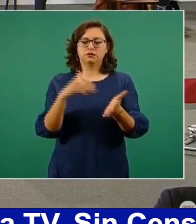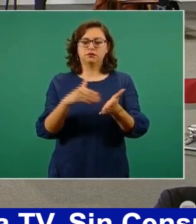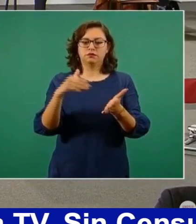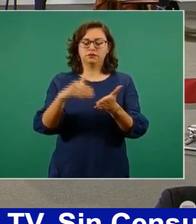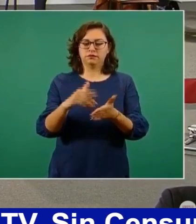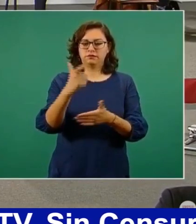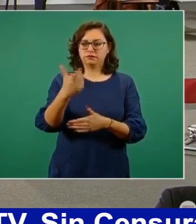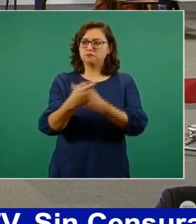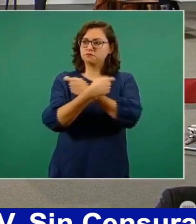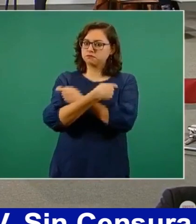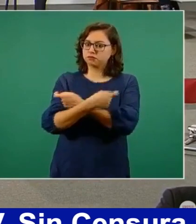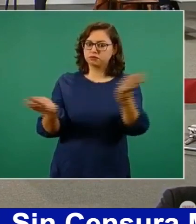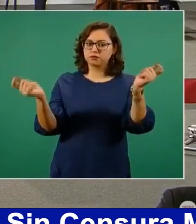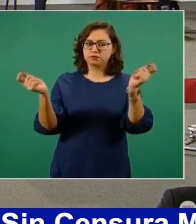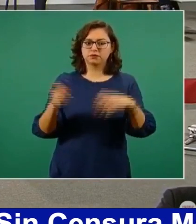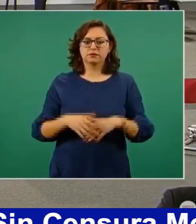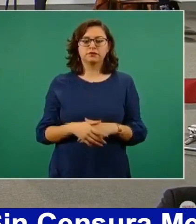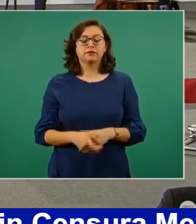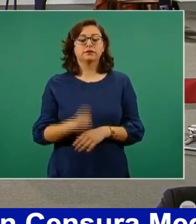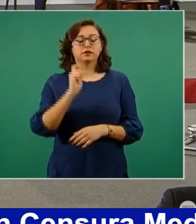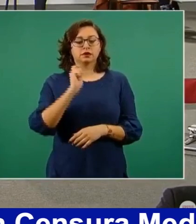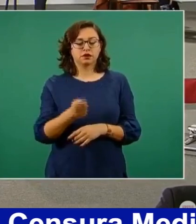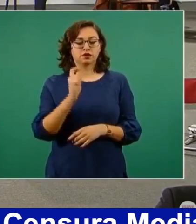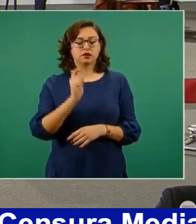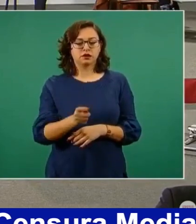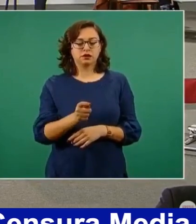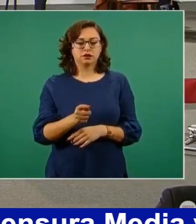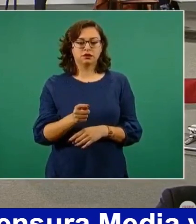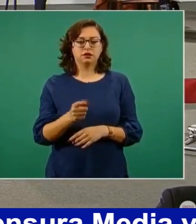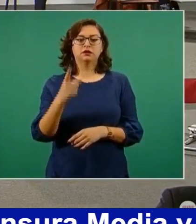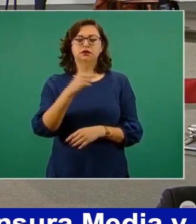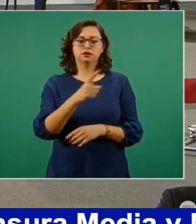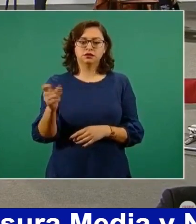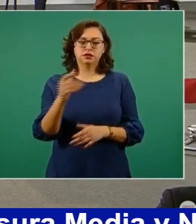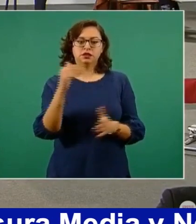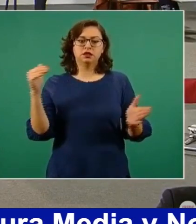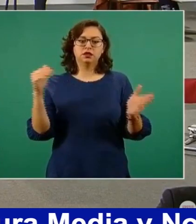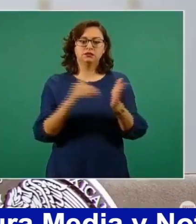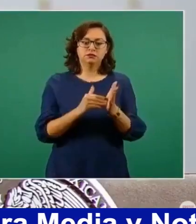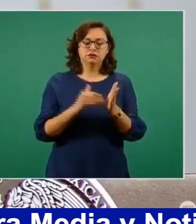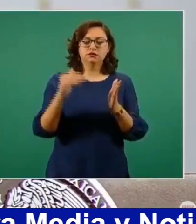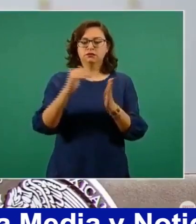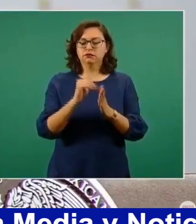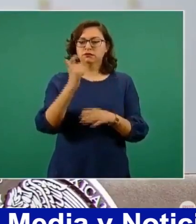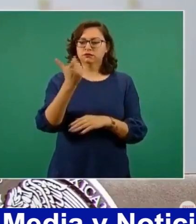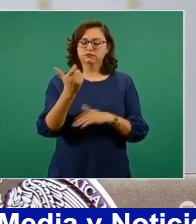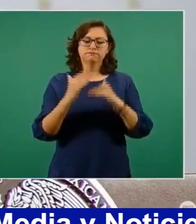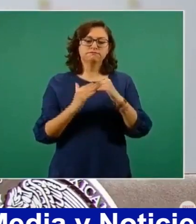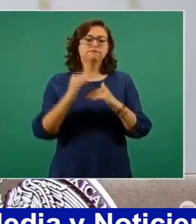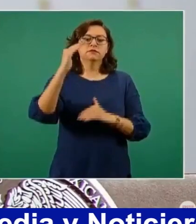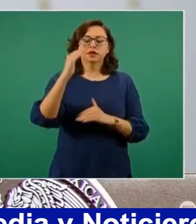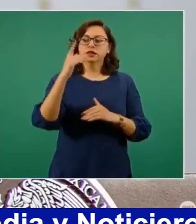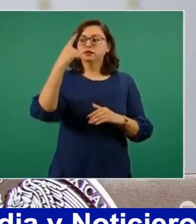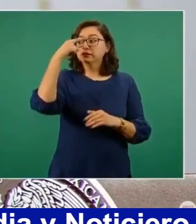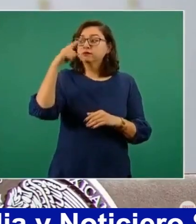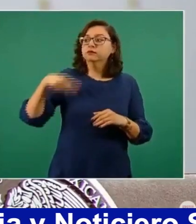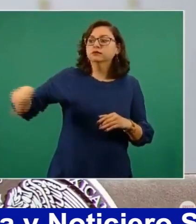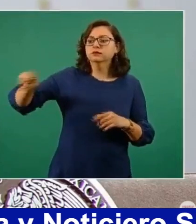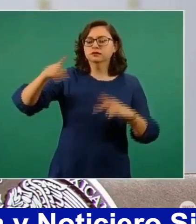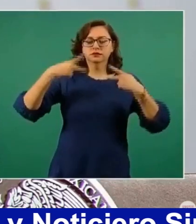56,000 millones de pesos. Con esta propuesta, y una vez que sea publicada la reforma, se